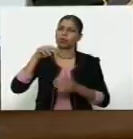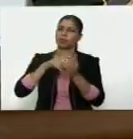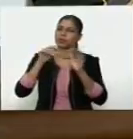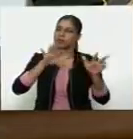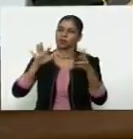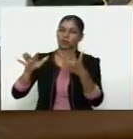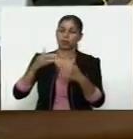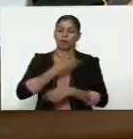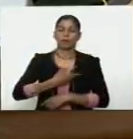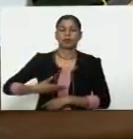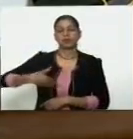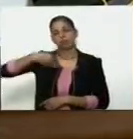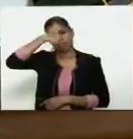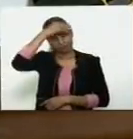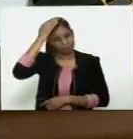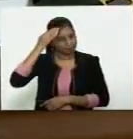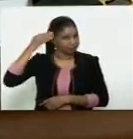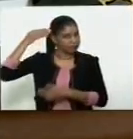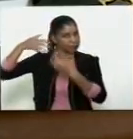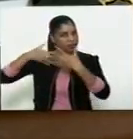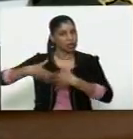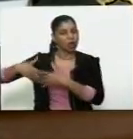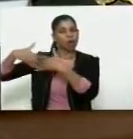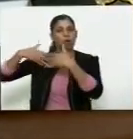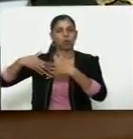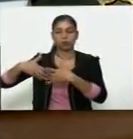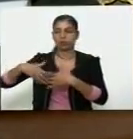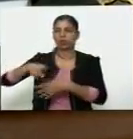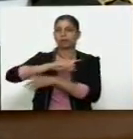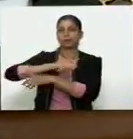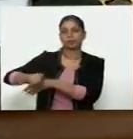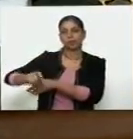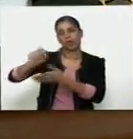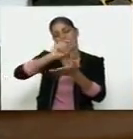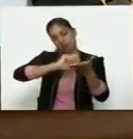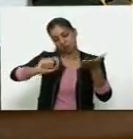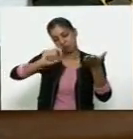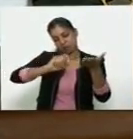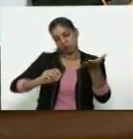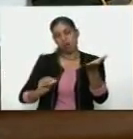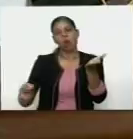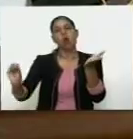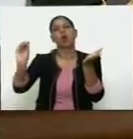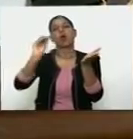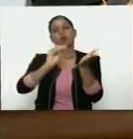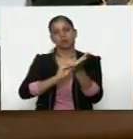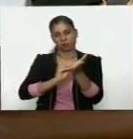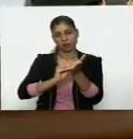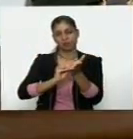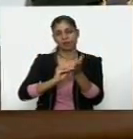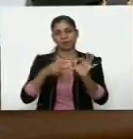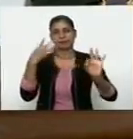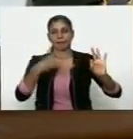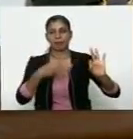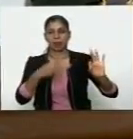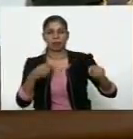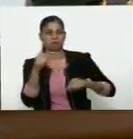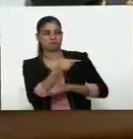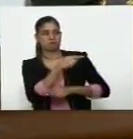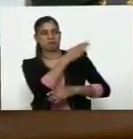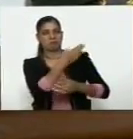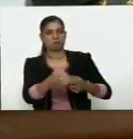Unidos de América, Donald Trump, dictó un nuevo decreto ejecutivo contra la criptomoneda, el